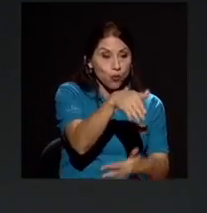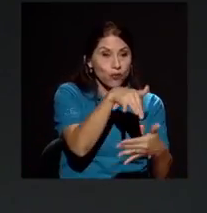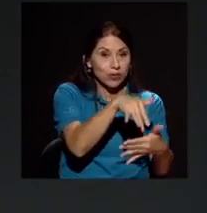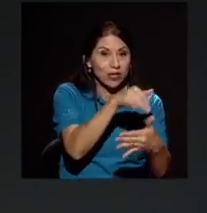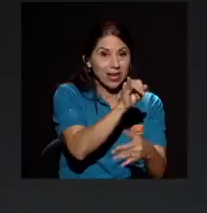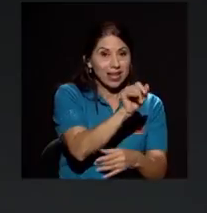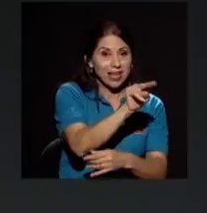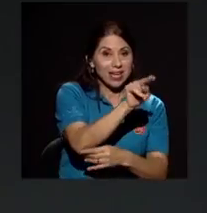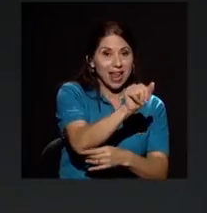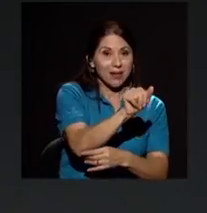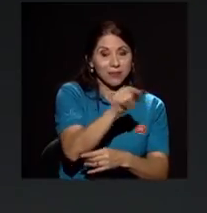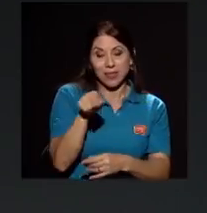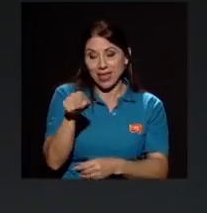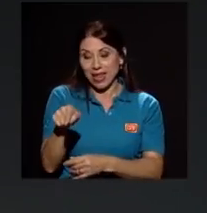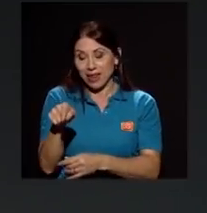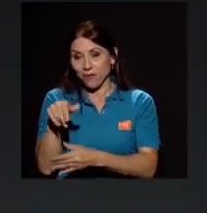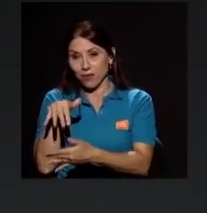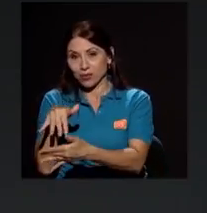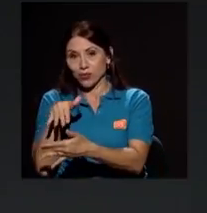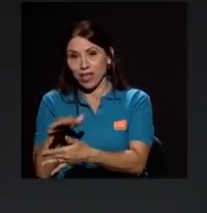a intel